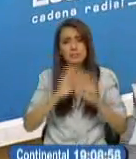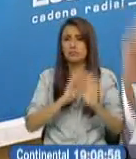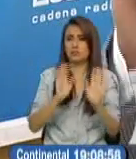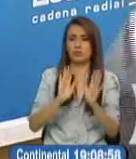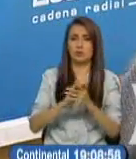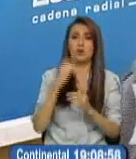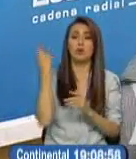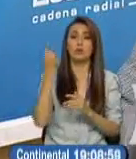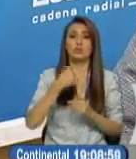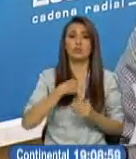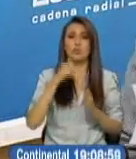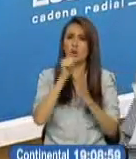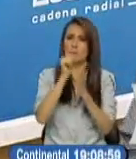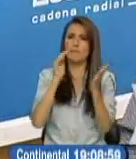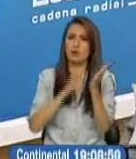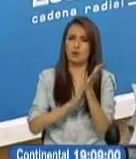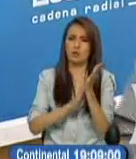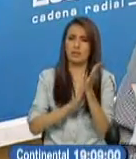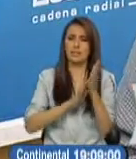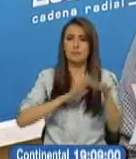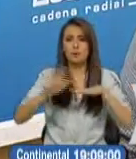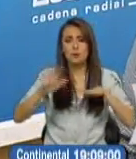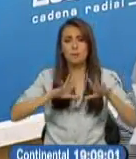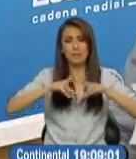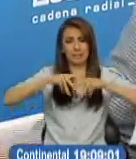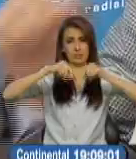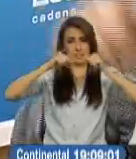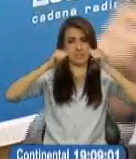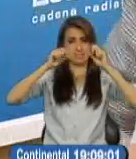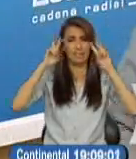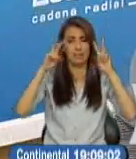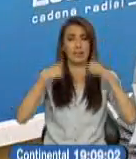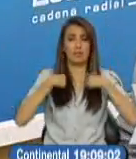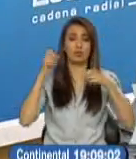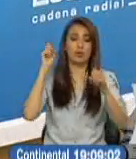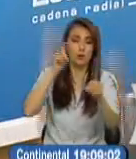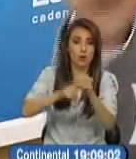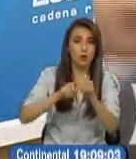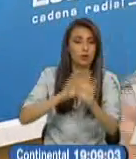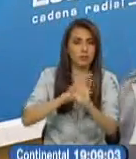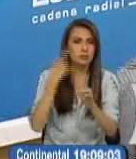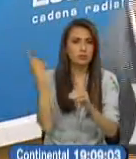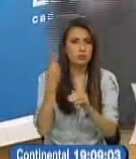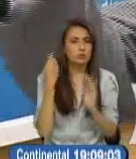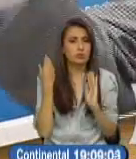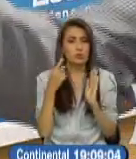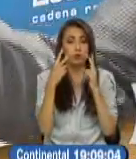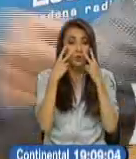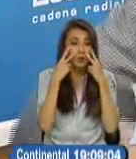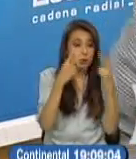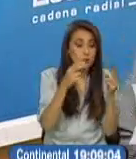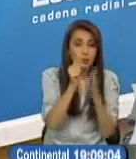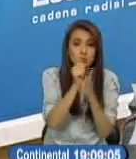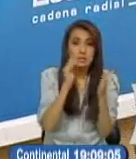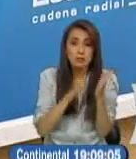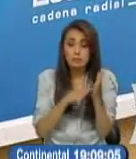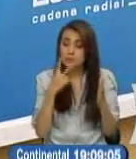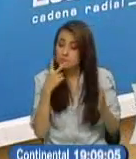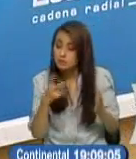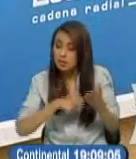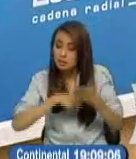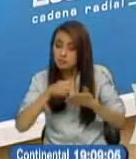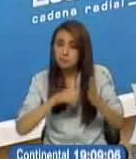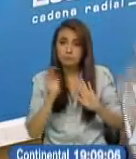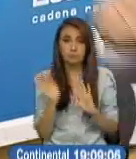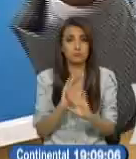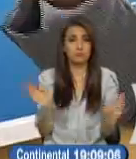proyecto. Creo que en el proyecto de movimiento de tierras de la refinería del Pacífico fui parte del directorio y conocí el proyecto para autorizar la firma del contrato